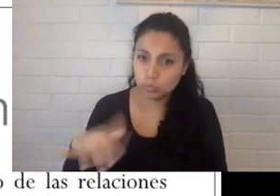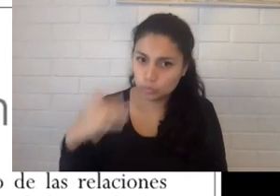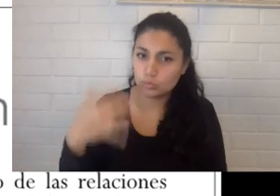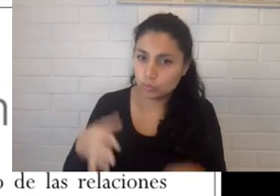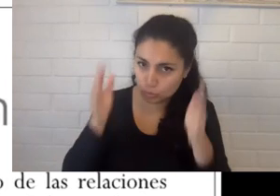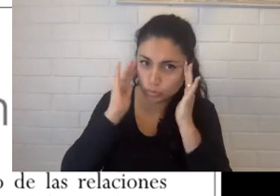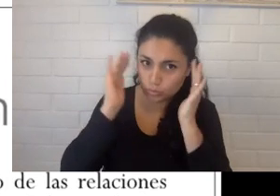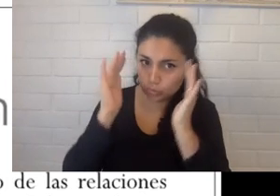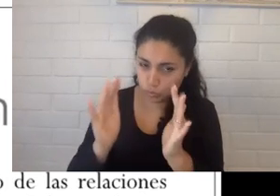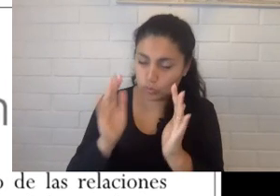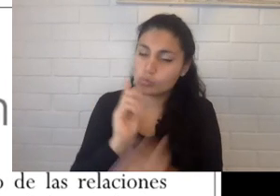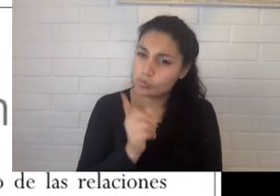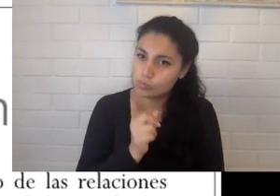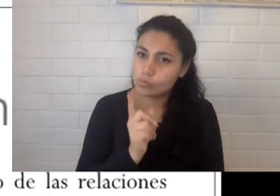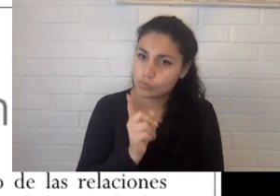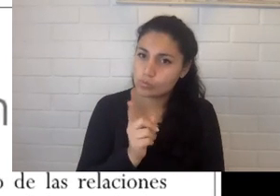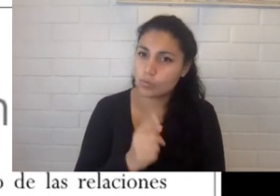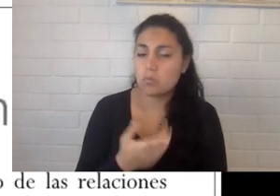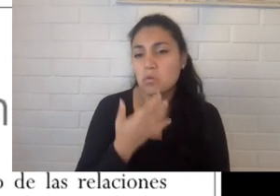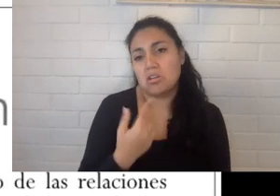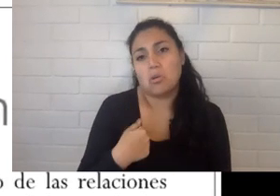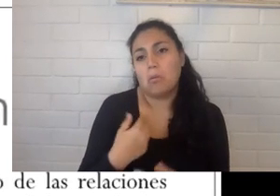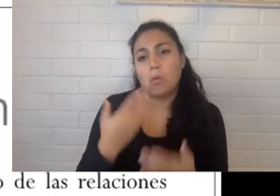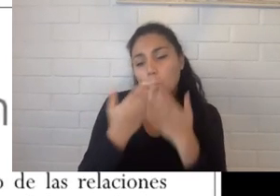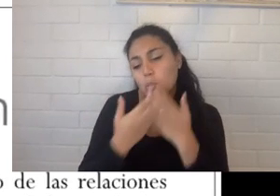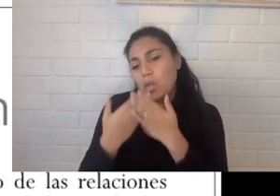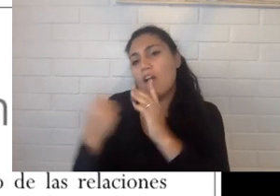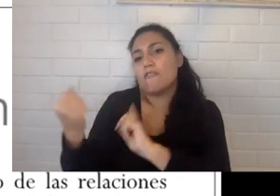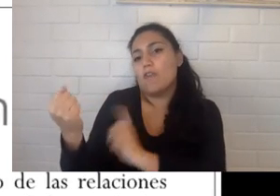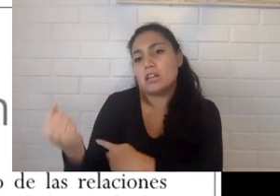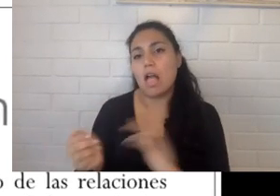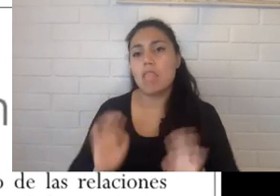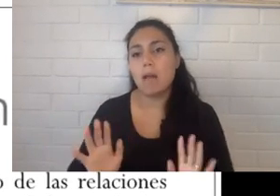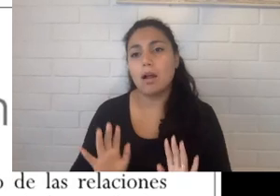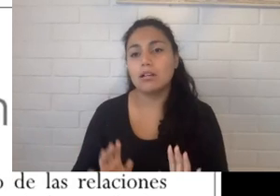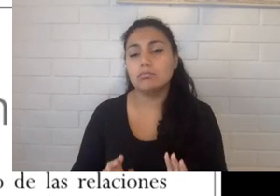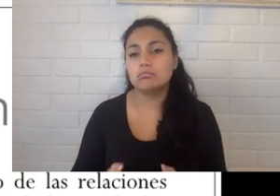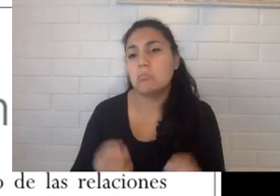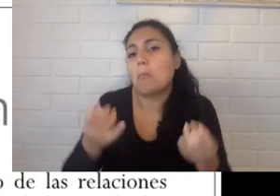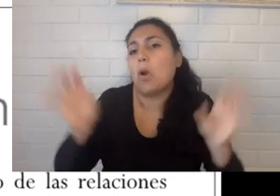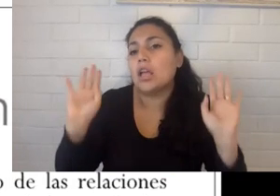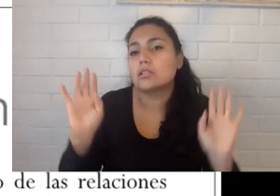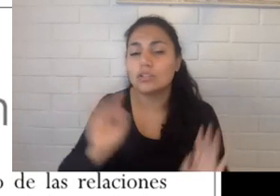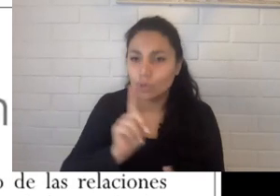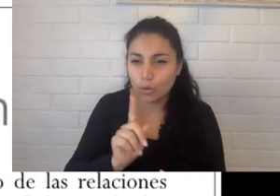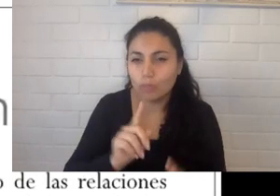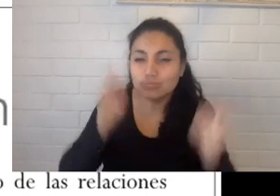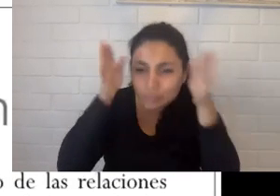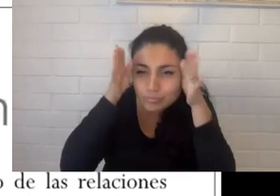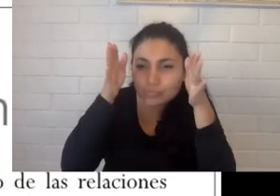en consideración porque no vamos a estudiar las fuerzas por estudiarlas, no vamos a estudiar las articulaciones simplemente por estudiarlas, sino que va a